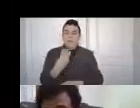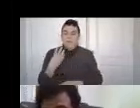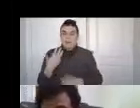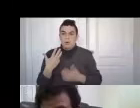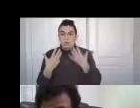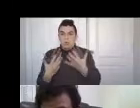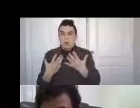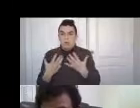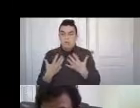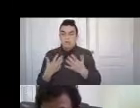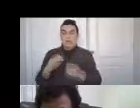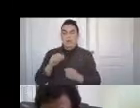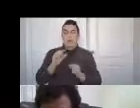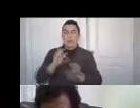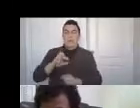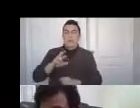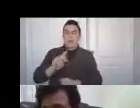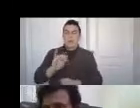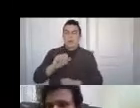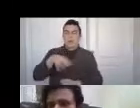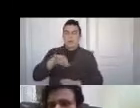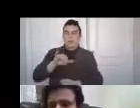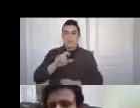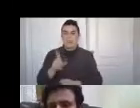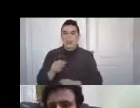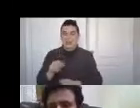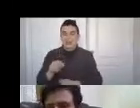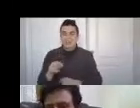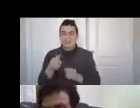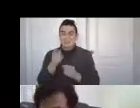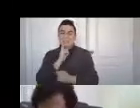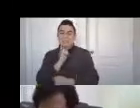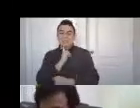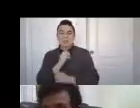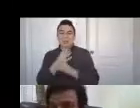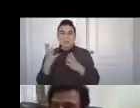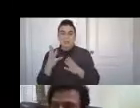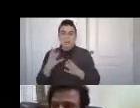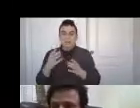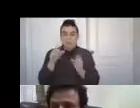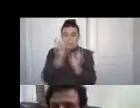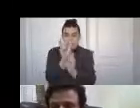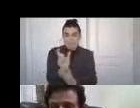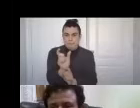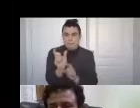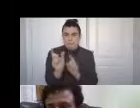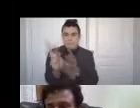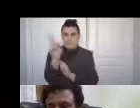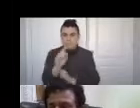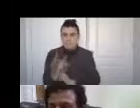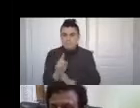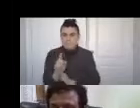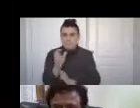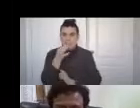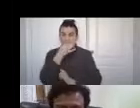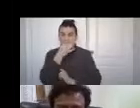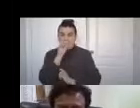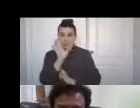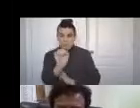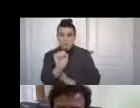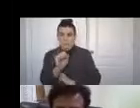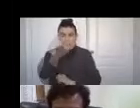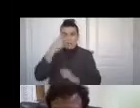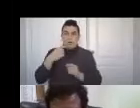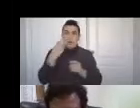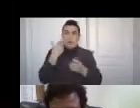proteína Spike, que se habla mucho, que está ahí, ¿ya? Pero tenemos 28 otras proteínas que son tan o más importantes que la proteína